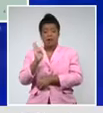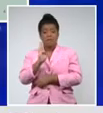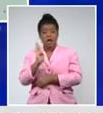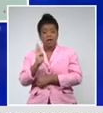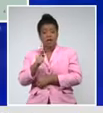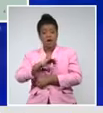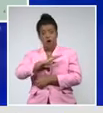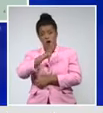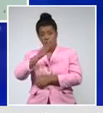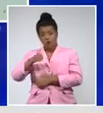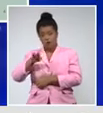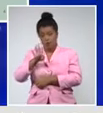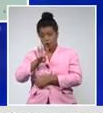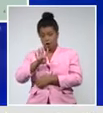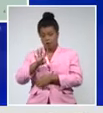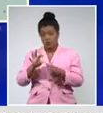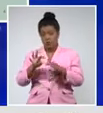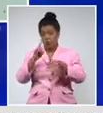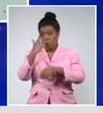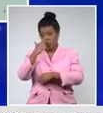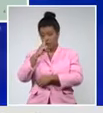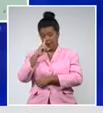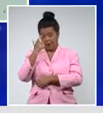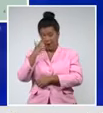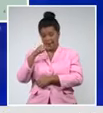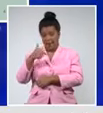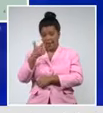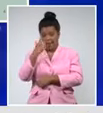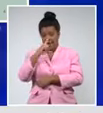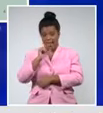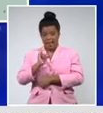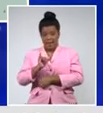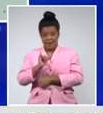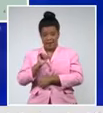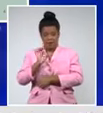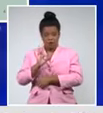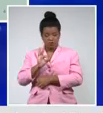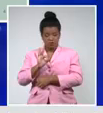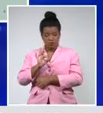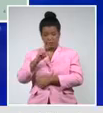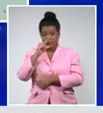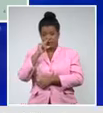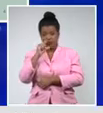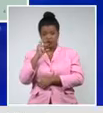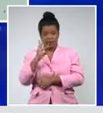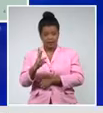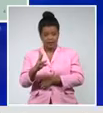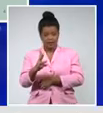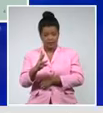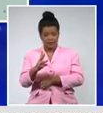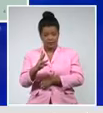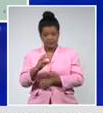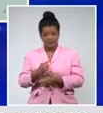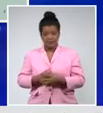8, Bauta 3 y San Antonio de los Baños con 2 casos autóctonos ayer.